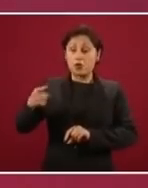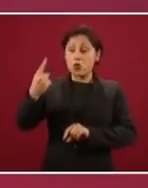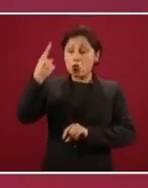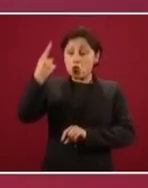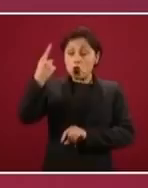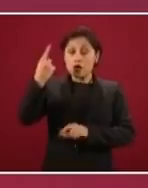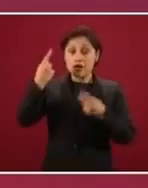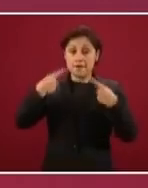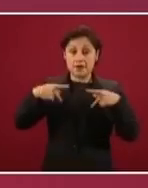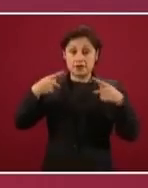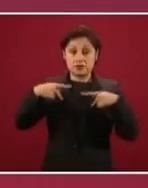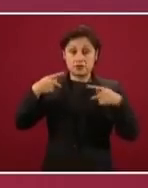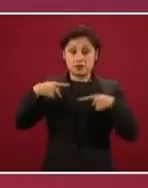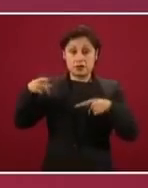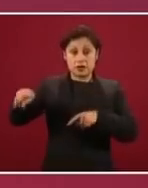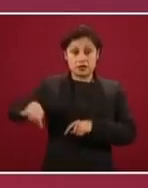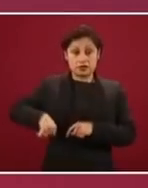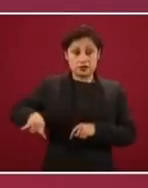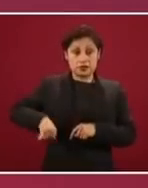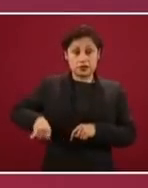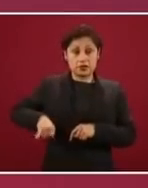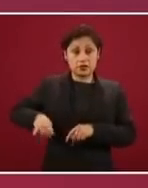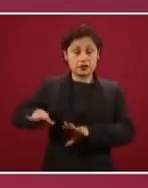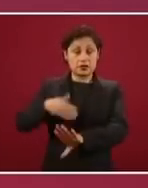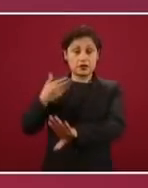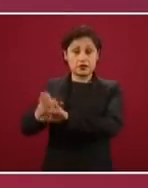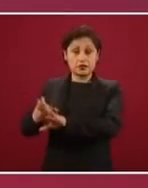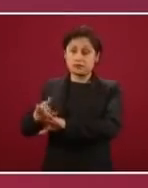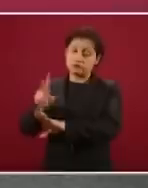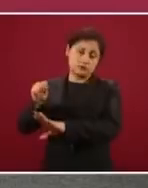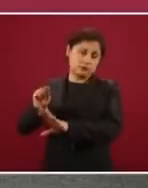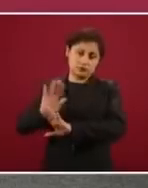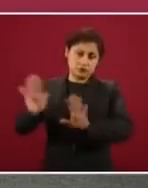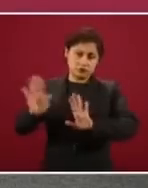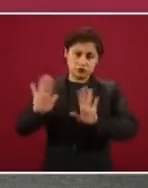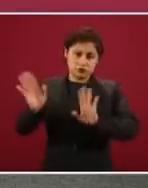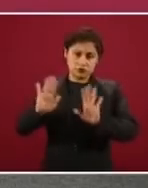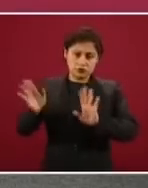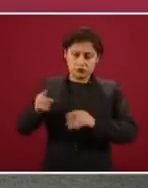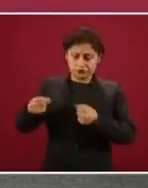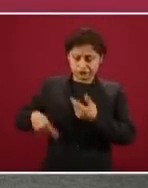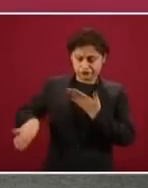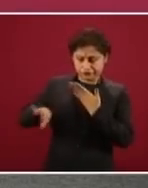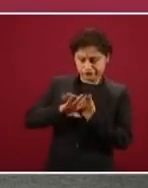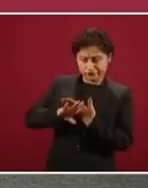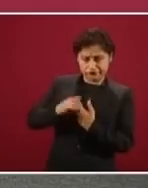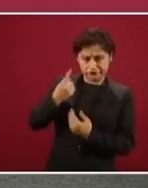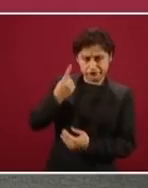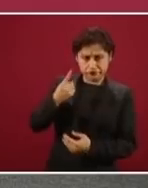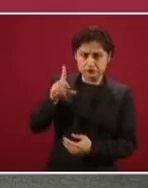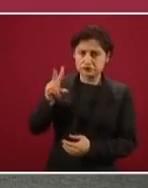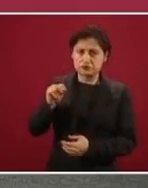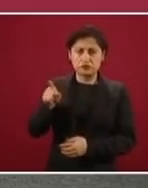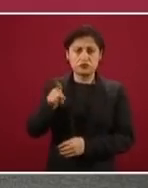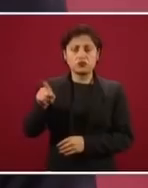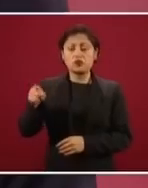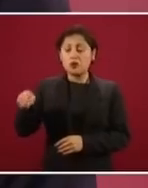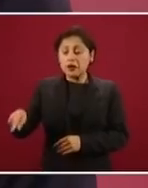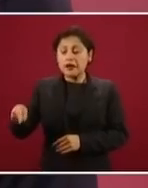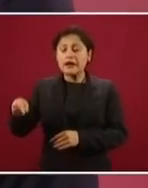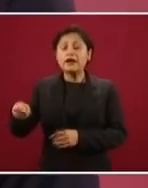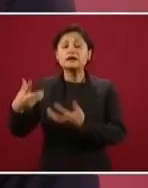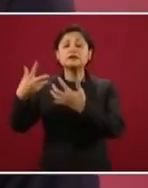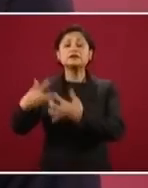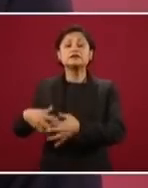resulta que es en contra del interés público porque la planta es de la comisión